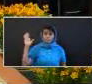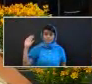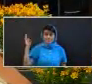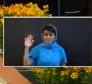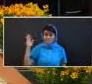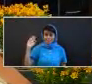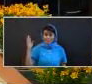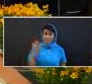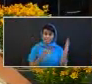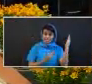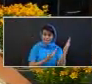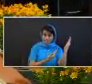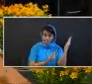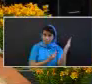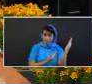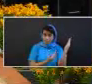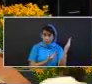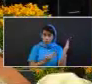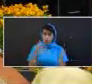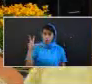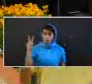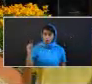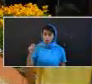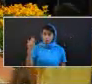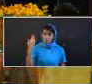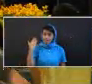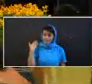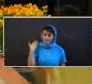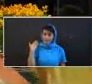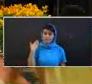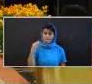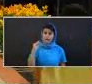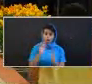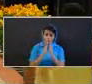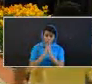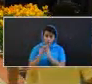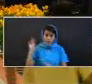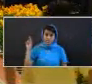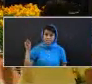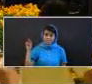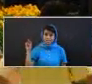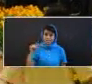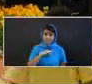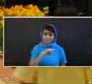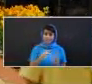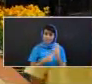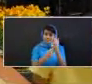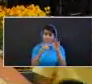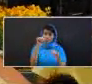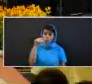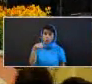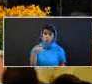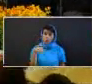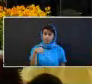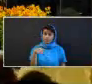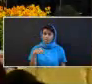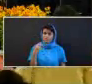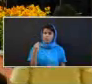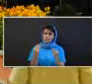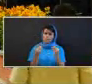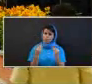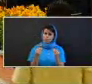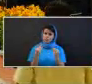Hermano, hermana bendita, no sin antes orar por las necesidades que están presentando el día de hoy. Son varias,